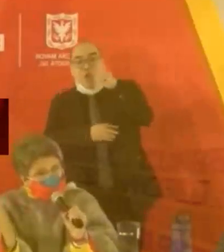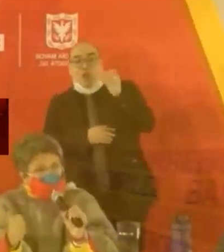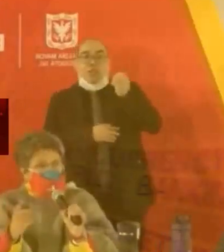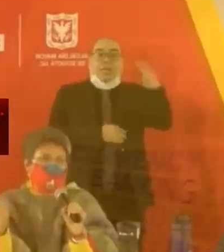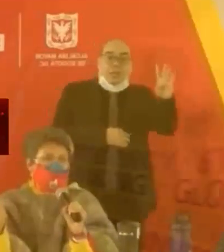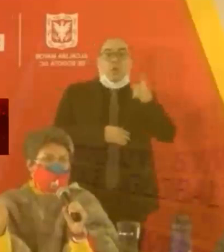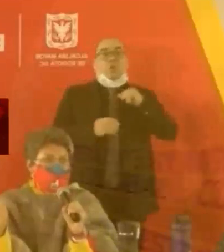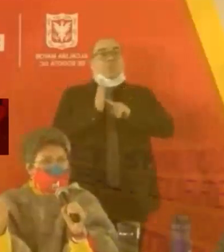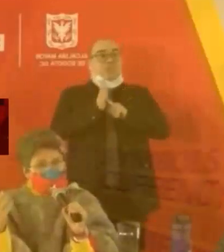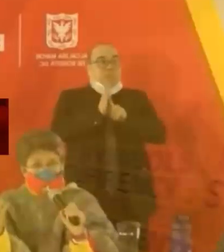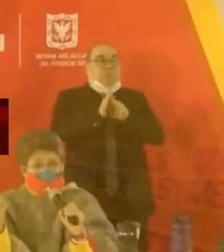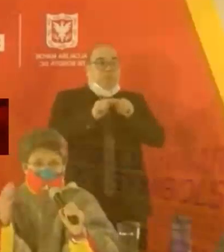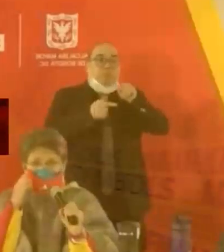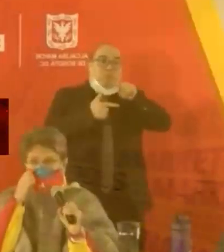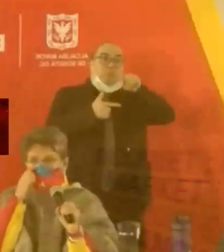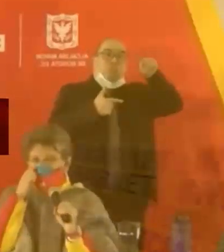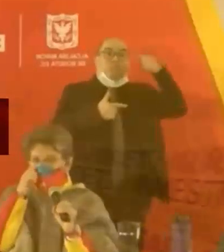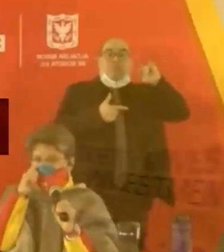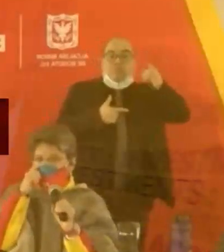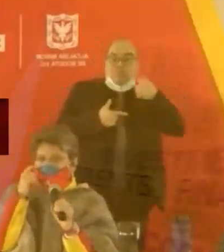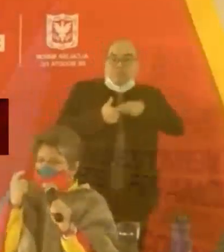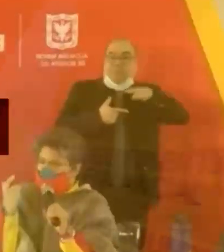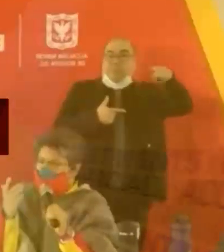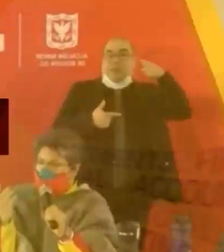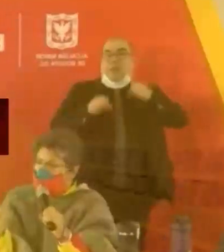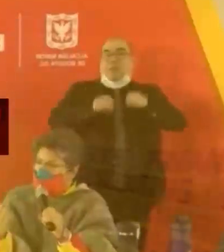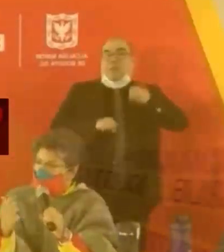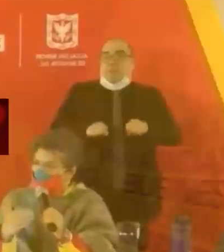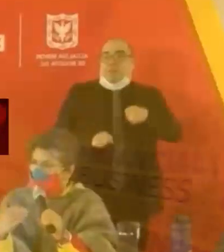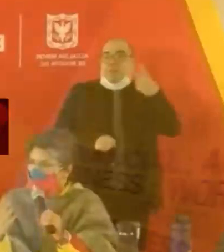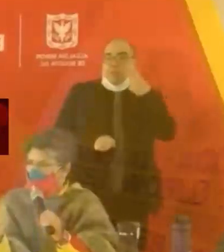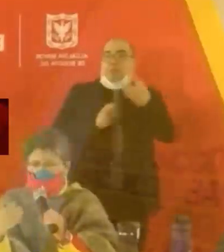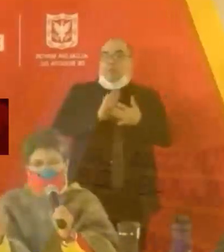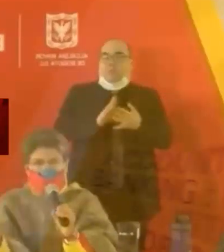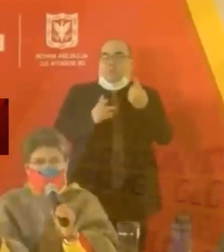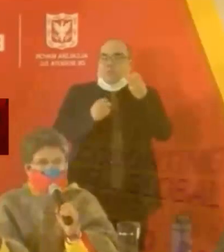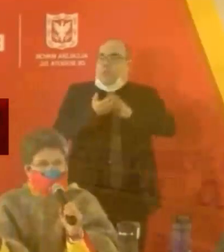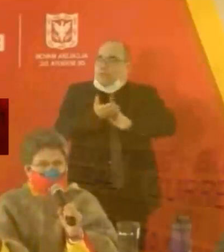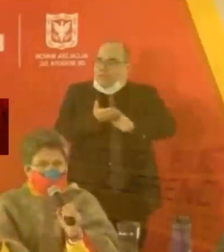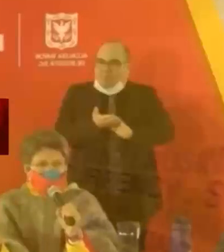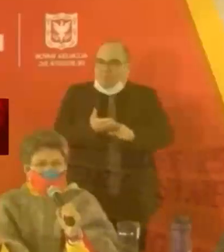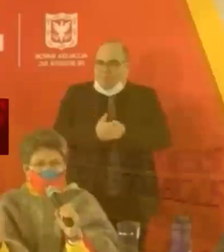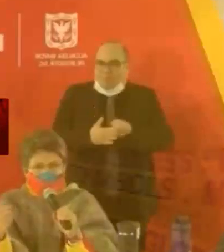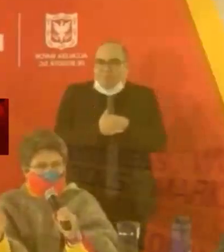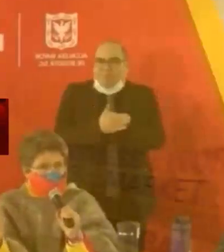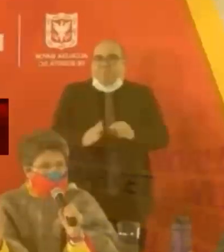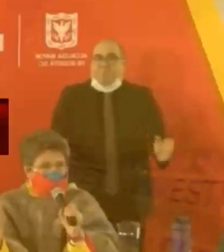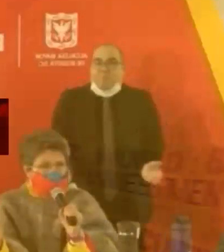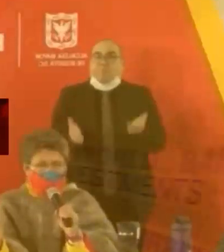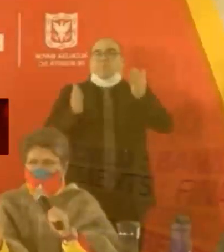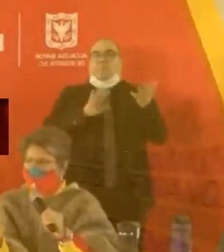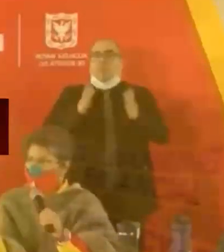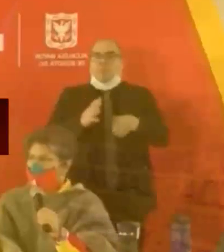le aunamos que este tipo de declaraciones puede estimular que la misma población pues pueda sentir animadversión, pueda sentirse